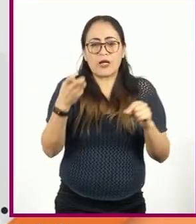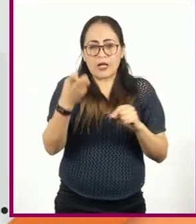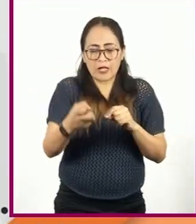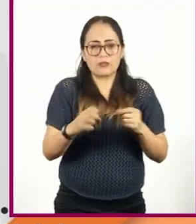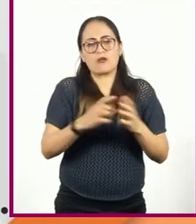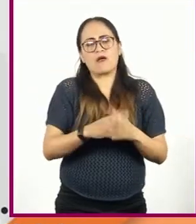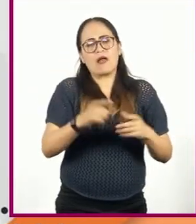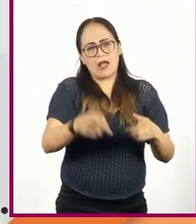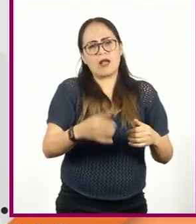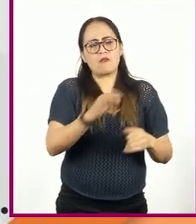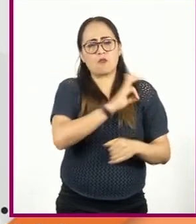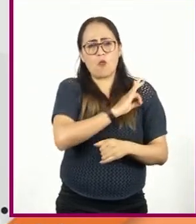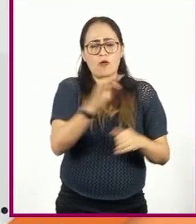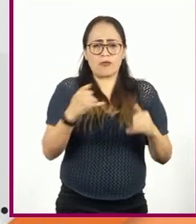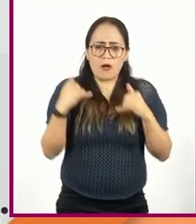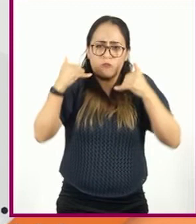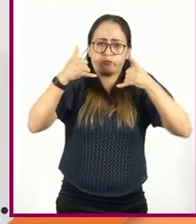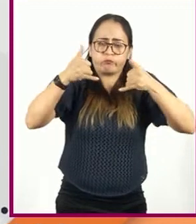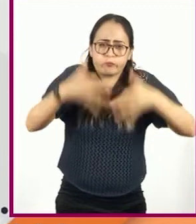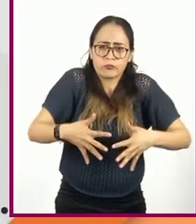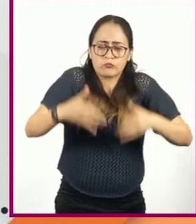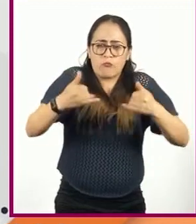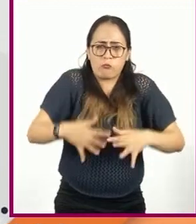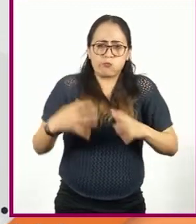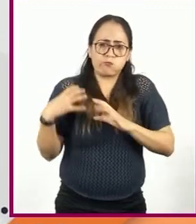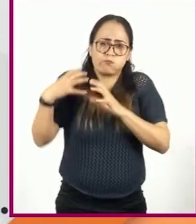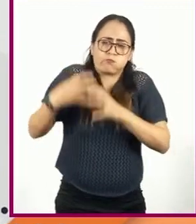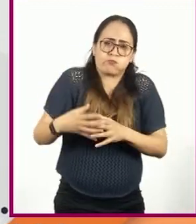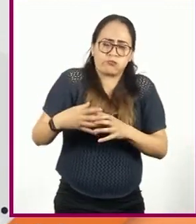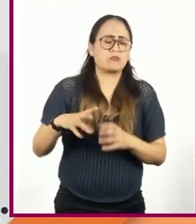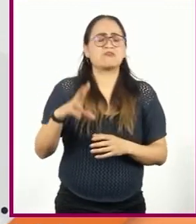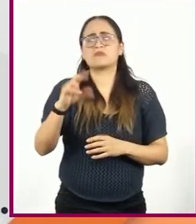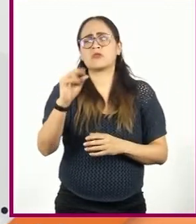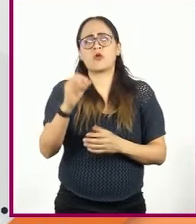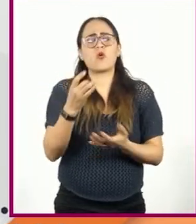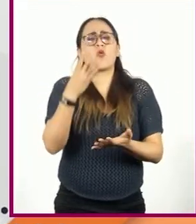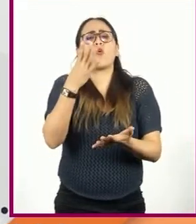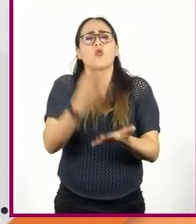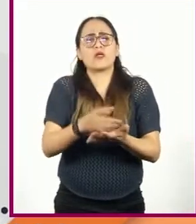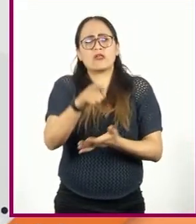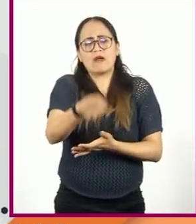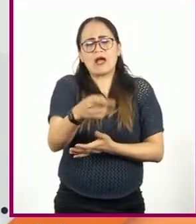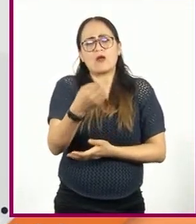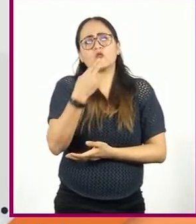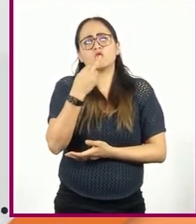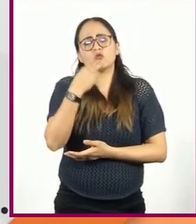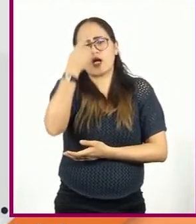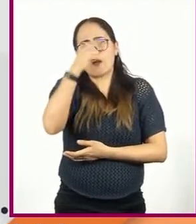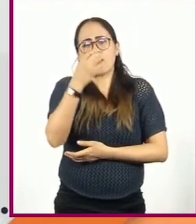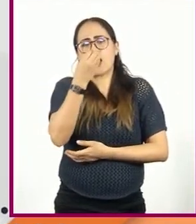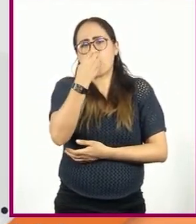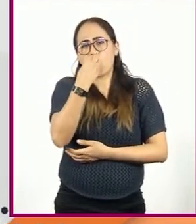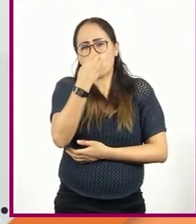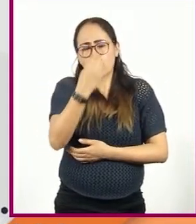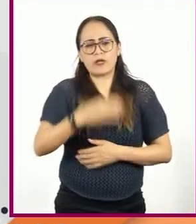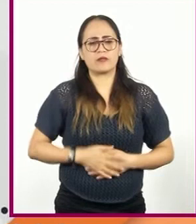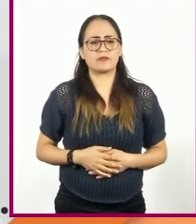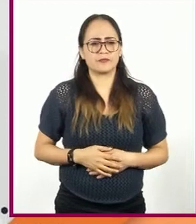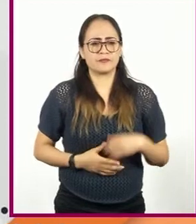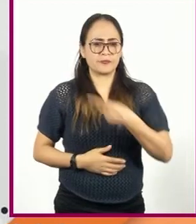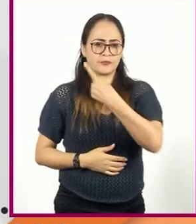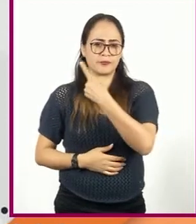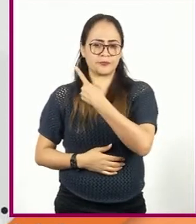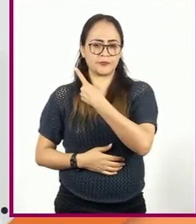animal de carga o de transporte, sino que servía únicamente como alimento. Y el